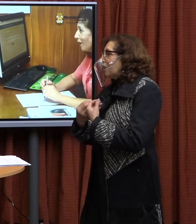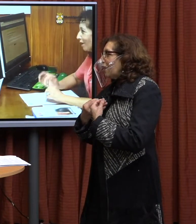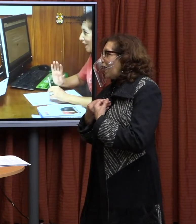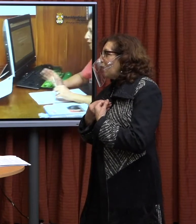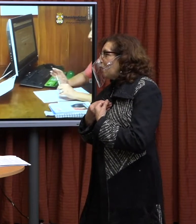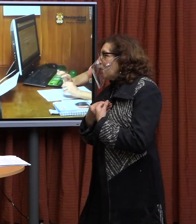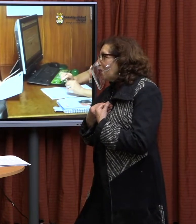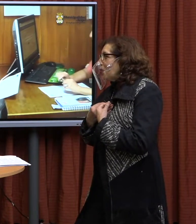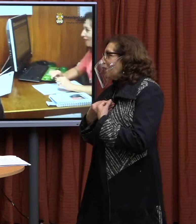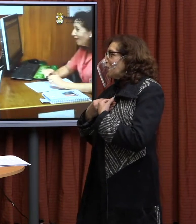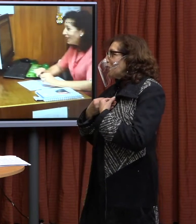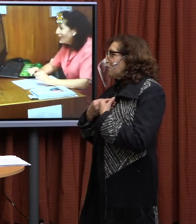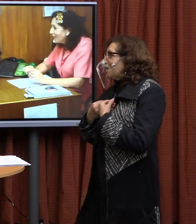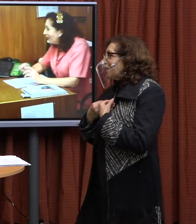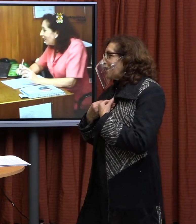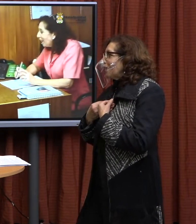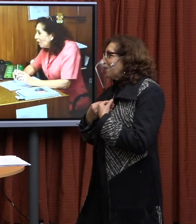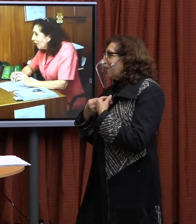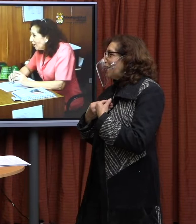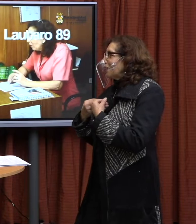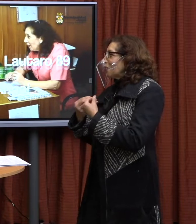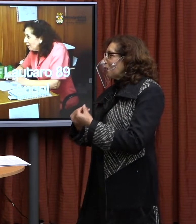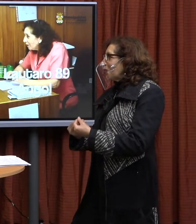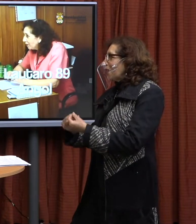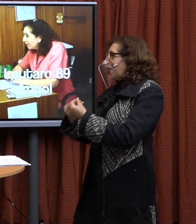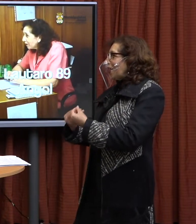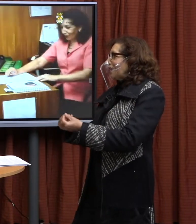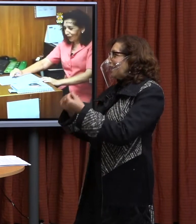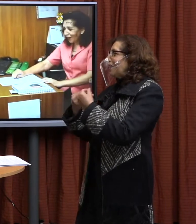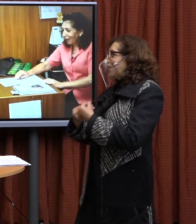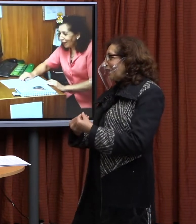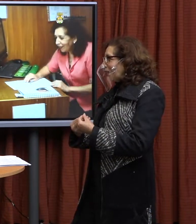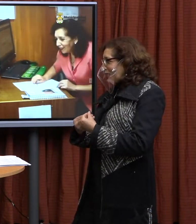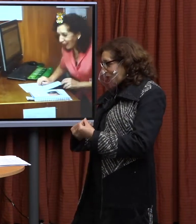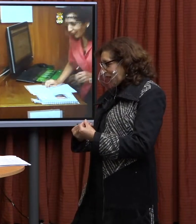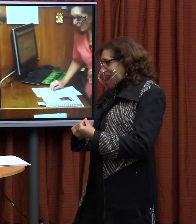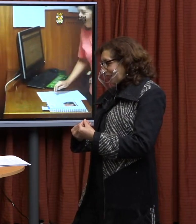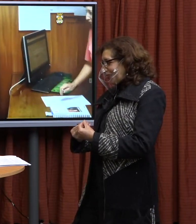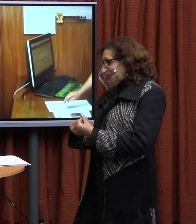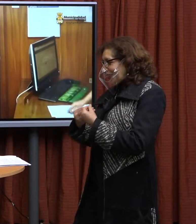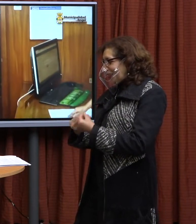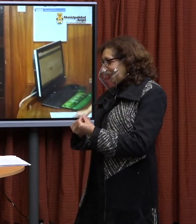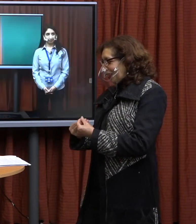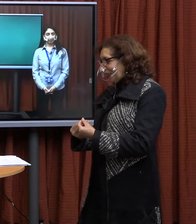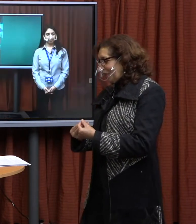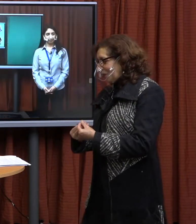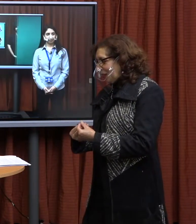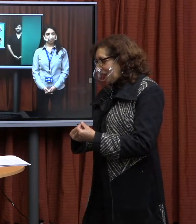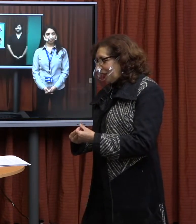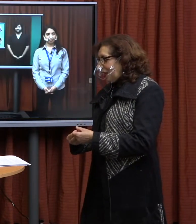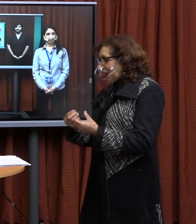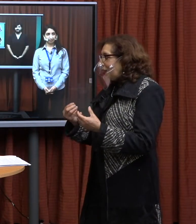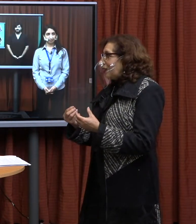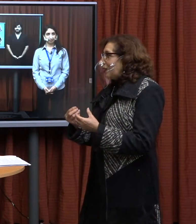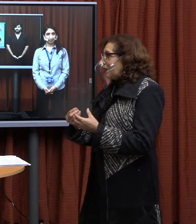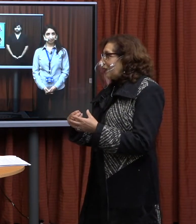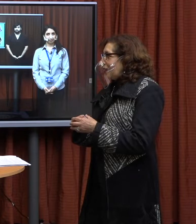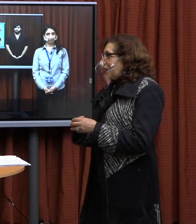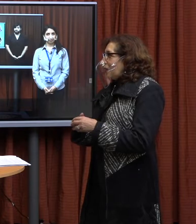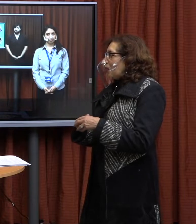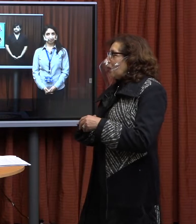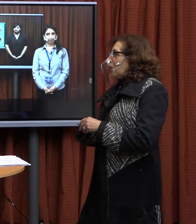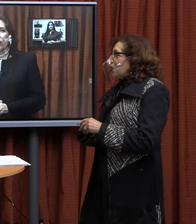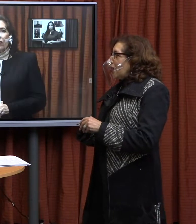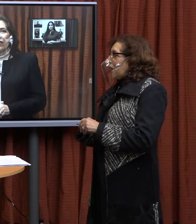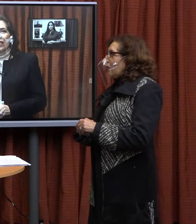algo propio en su domicilio, tengan su propia casa al interior de su casa, no sé si se entiende. Cuéntenos un poquito,